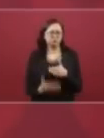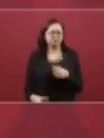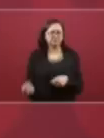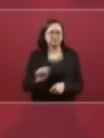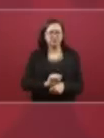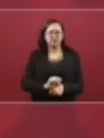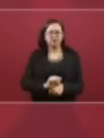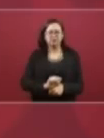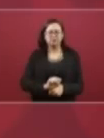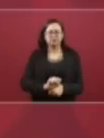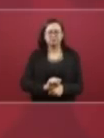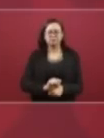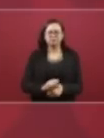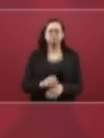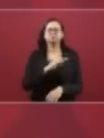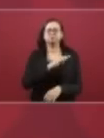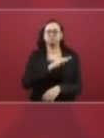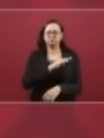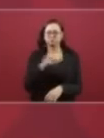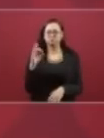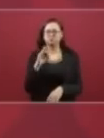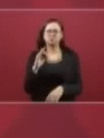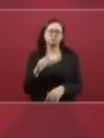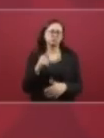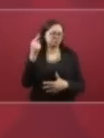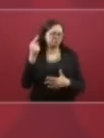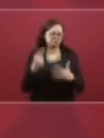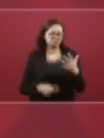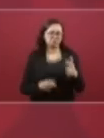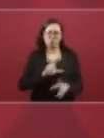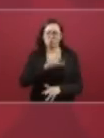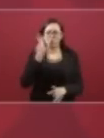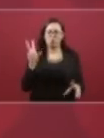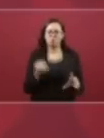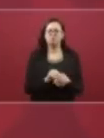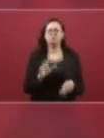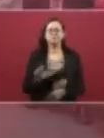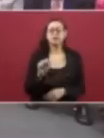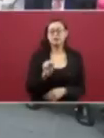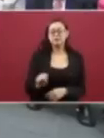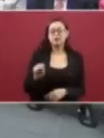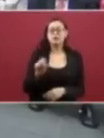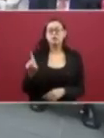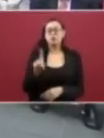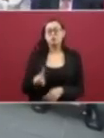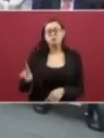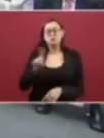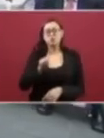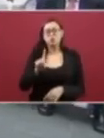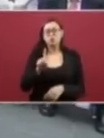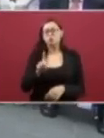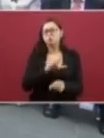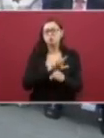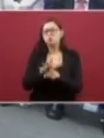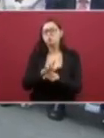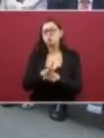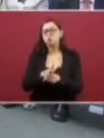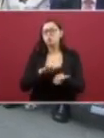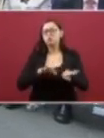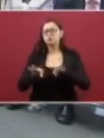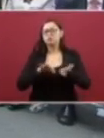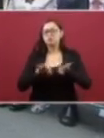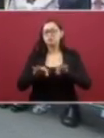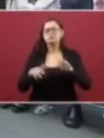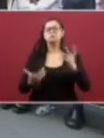durar mucho. O sea, no puede toda la vida estar en los simbólicos. Esto terminó por abril. En abril, por ahí de Semana Santa,